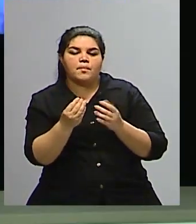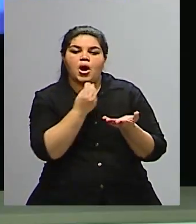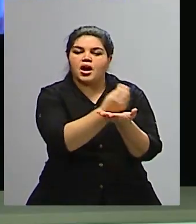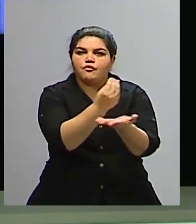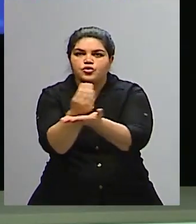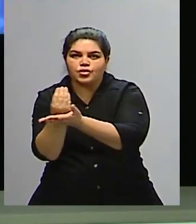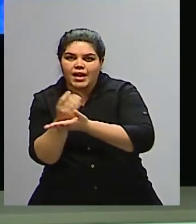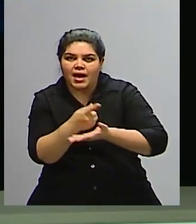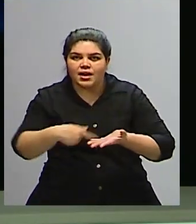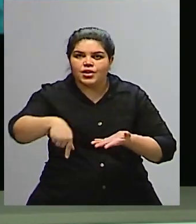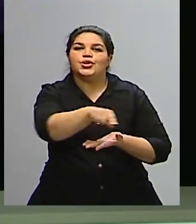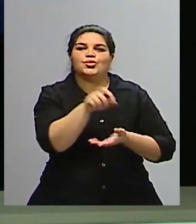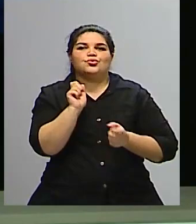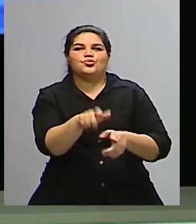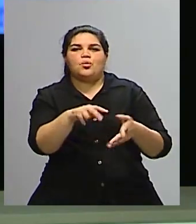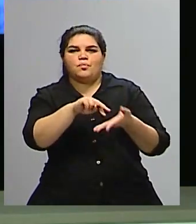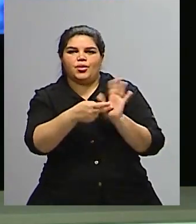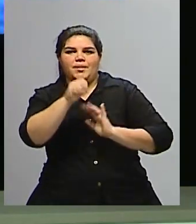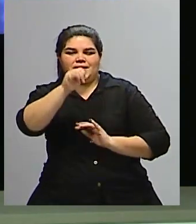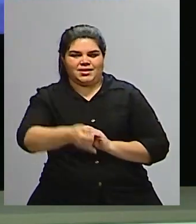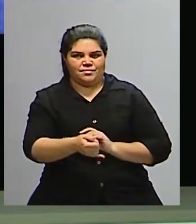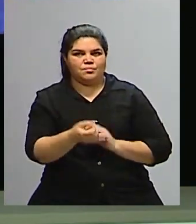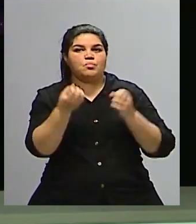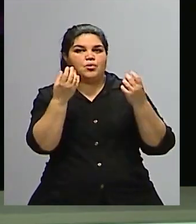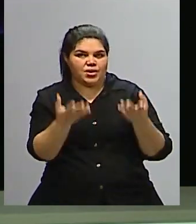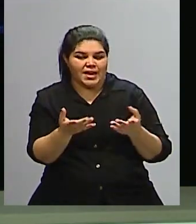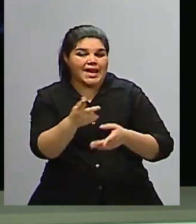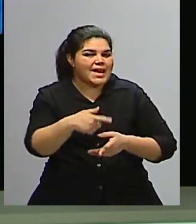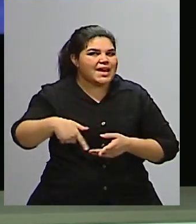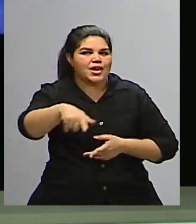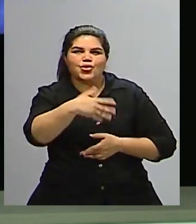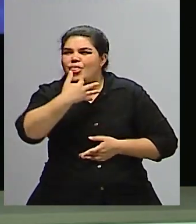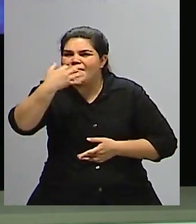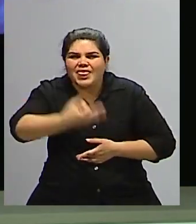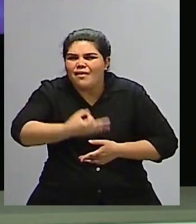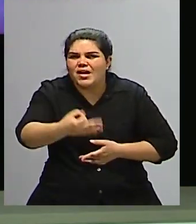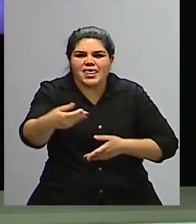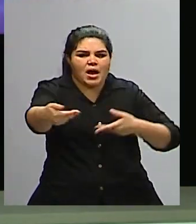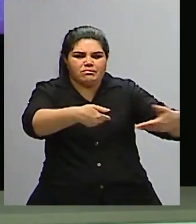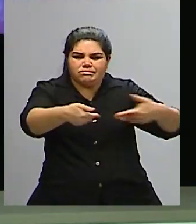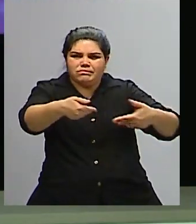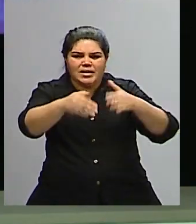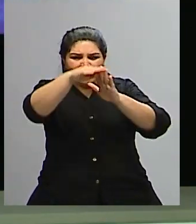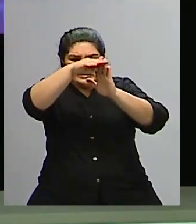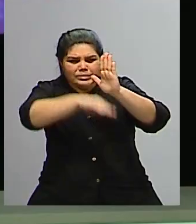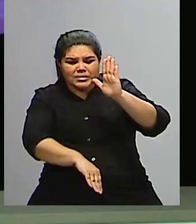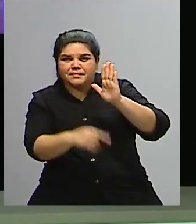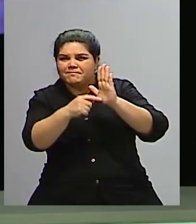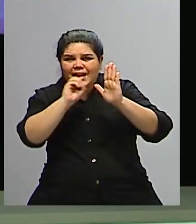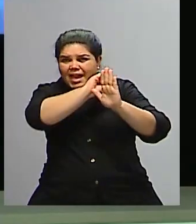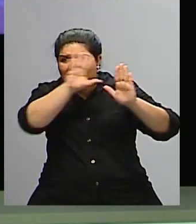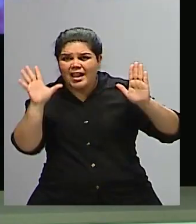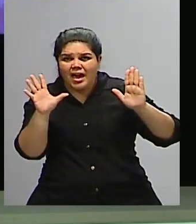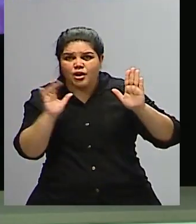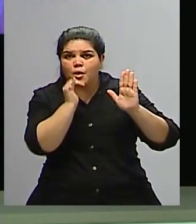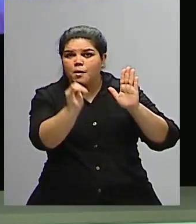expresa con total sinceridad cuáles son las verdaderas variables macroeconómicas con las que se va a enfrentar en el